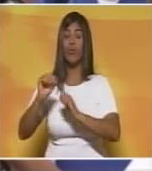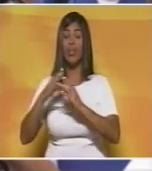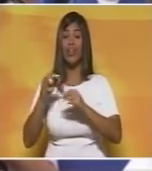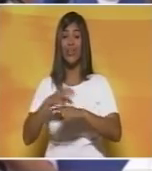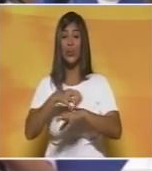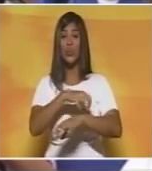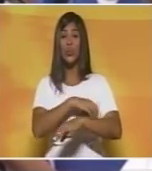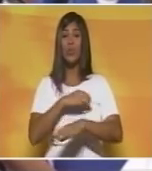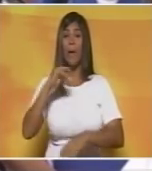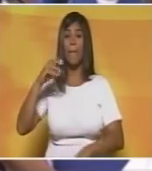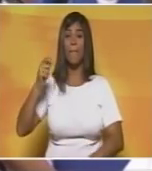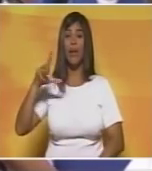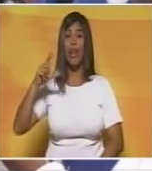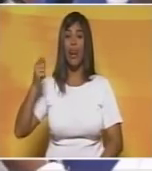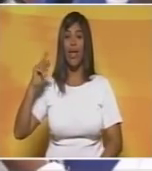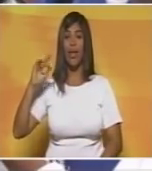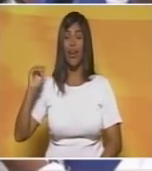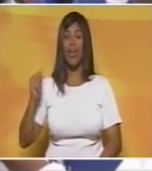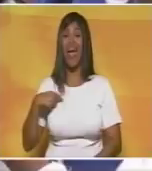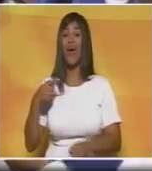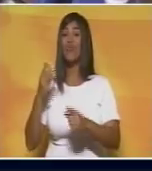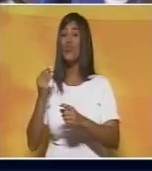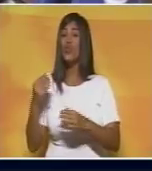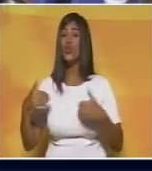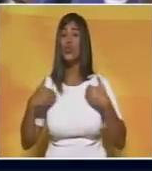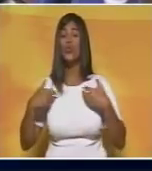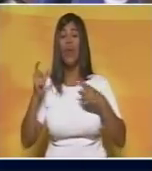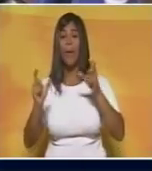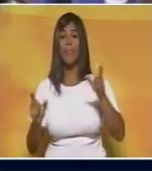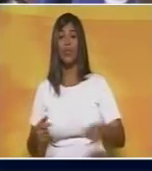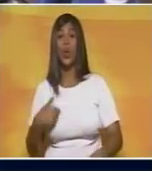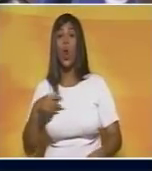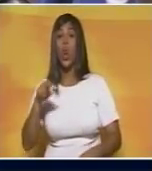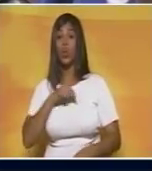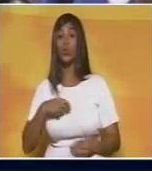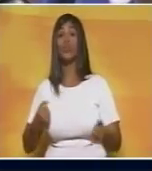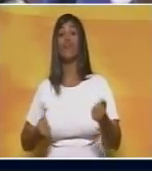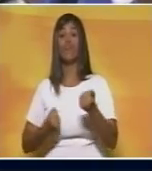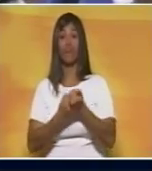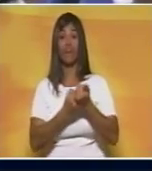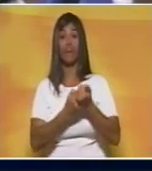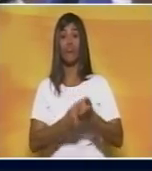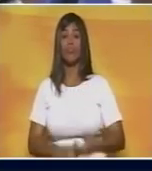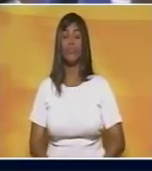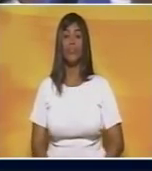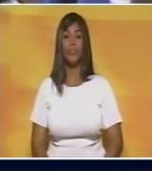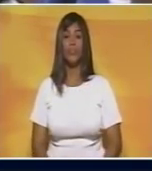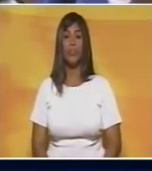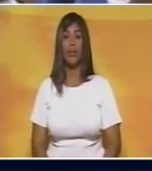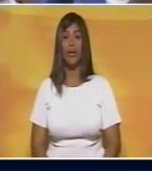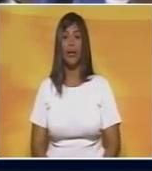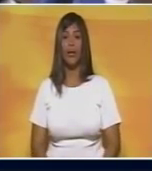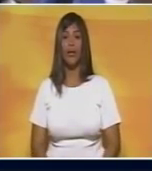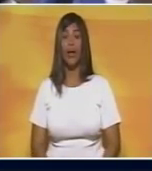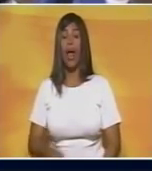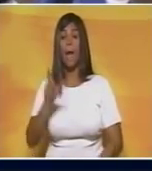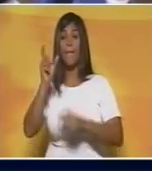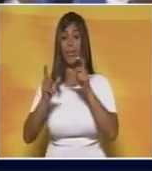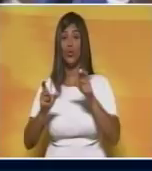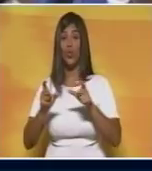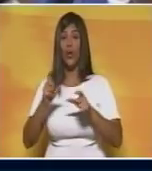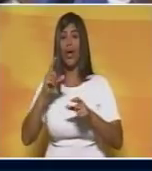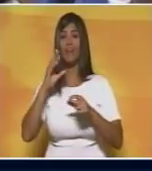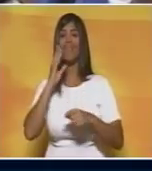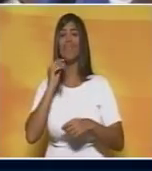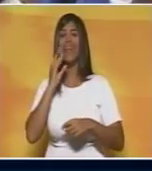afectado a los habitantes de Casacoima. Estamos acompañados, obviamente, también de los especialistas